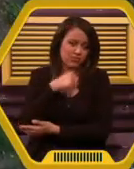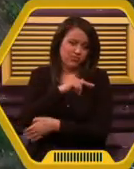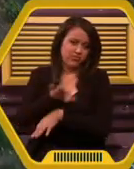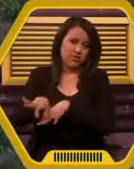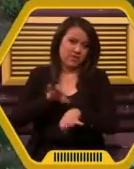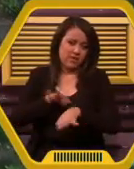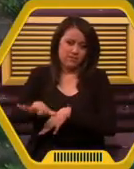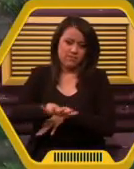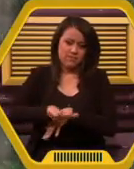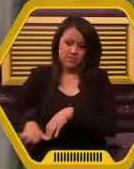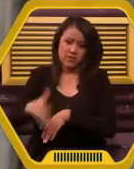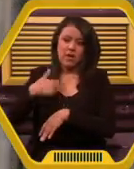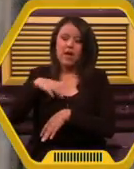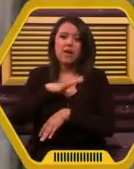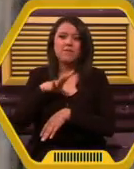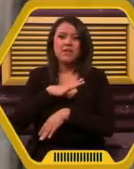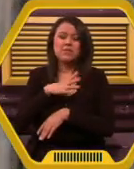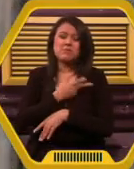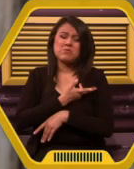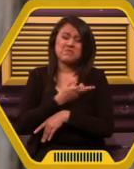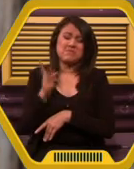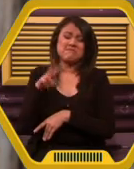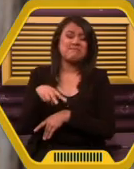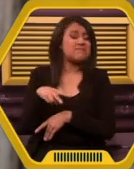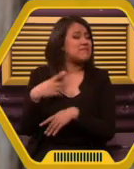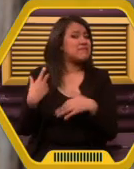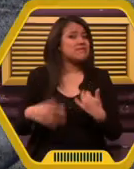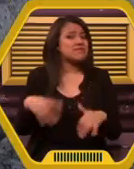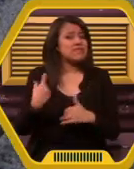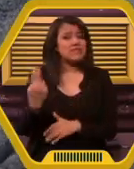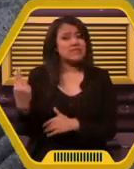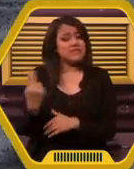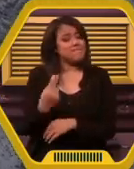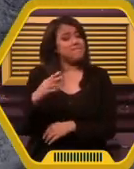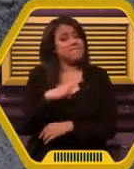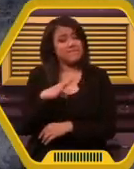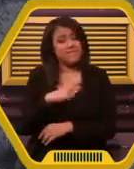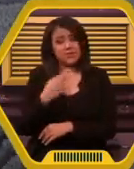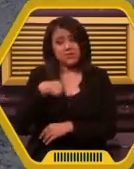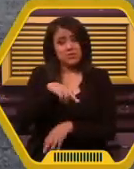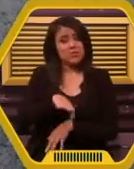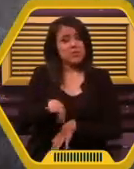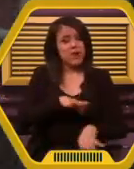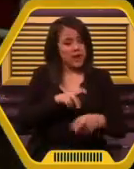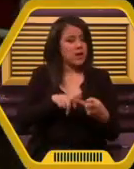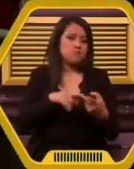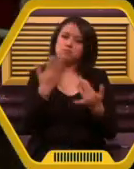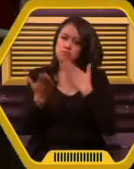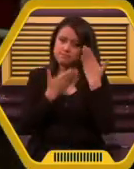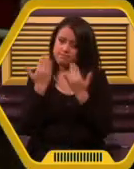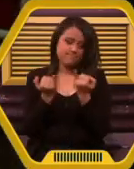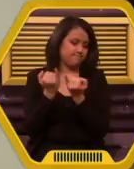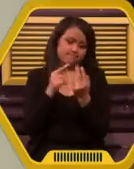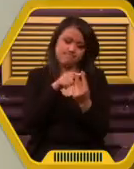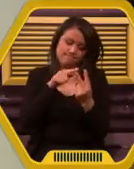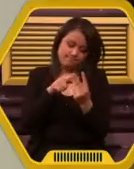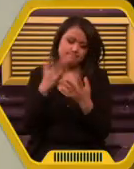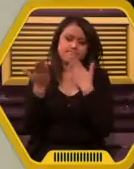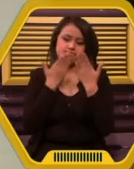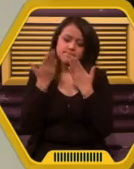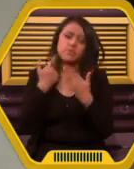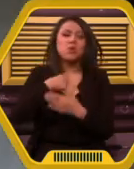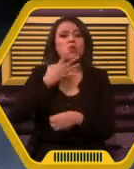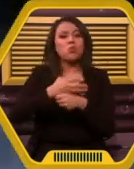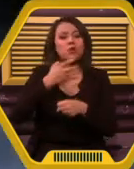en el campo, tenemos carencias, tenemos necesidades, trabajamos y estudiamos. Voy en cuarto de